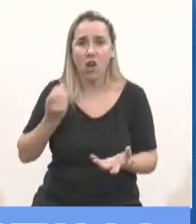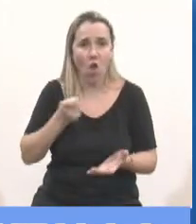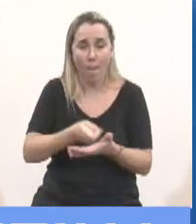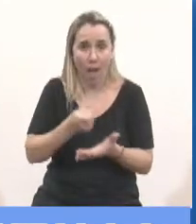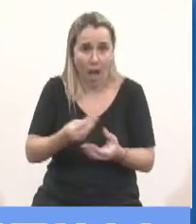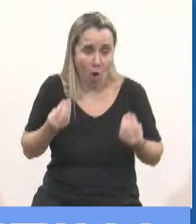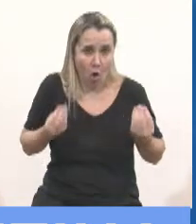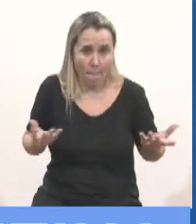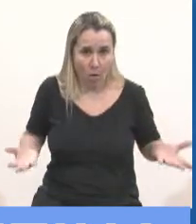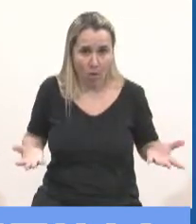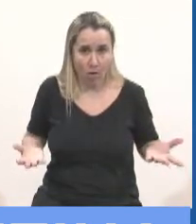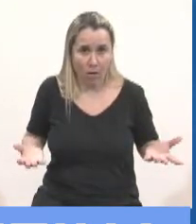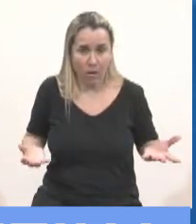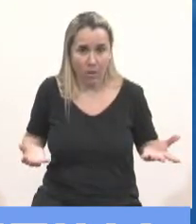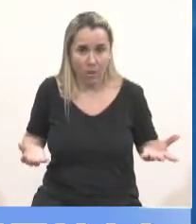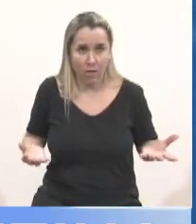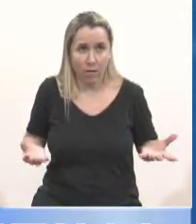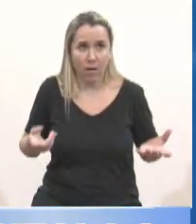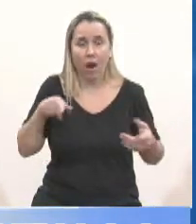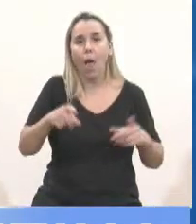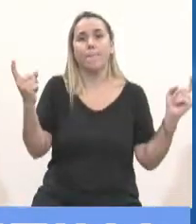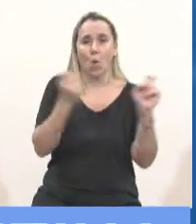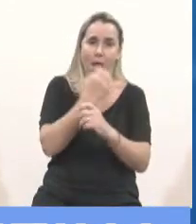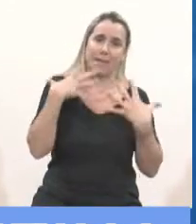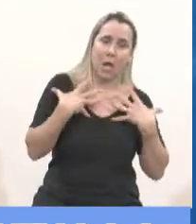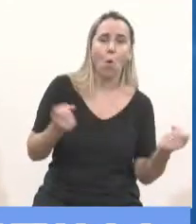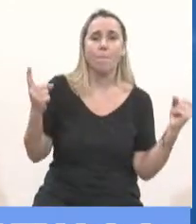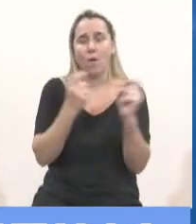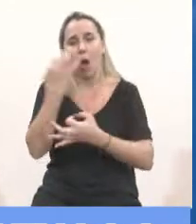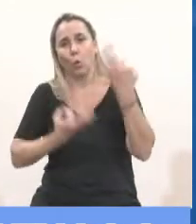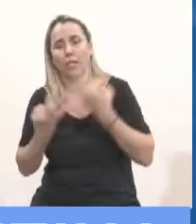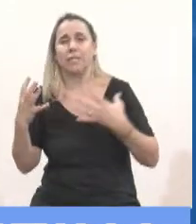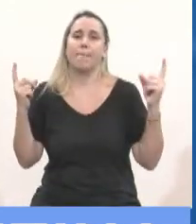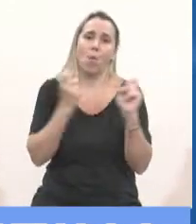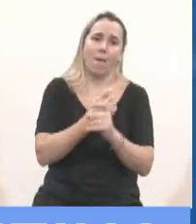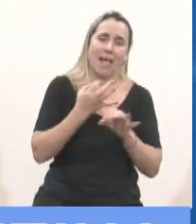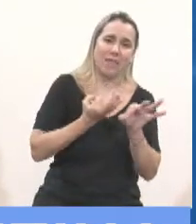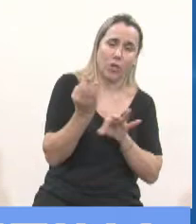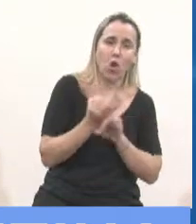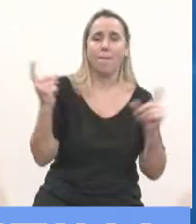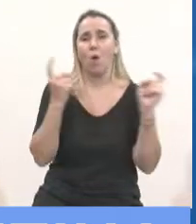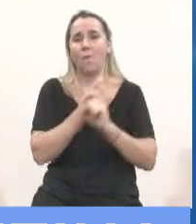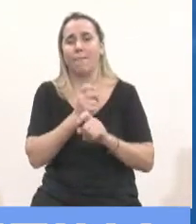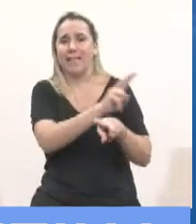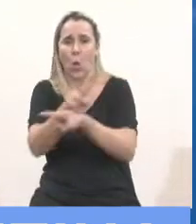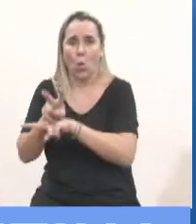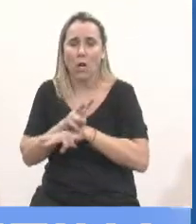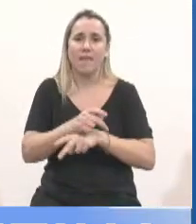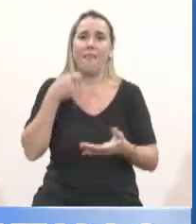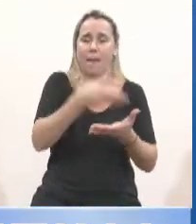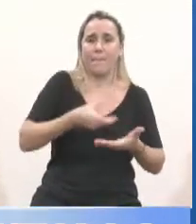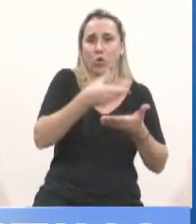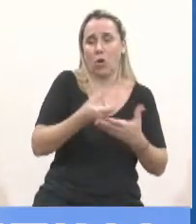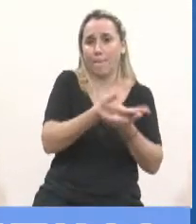cómo va a pagar la Argentina? Y con falta de educación, con problemas de salud, con problemas de justicia, con problemas de seguridad, con problemas de inversión pública, con las